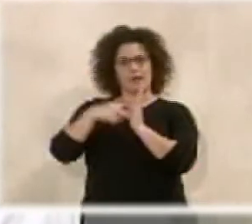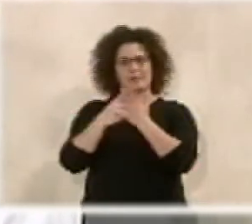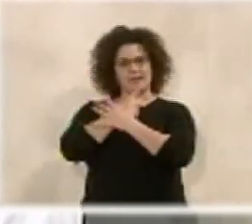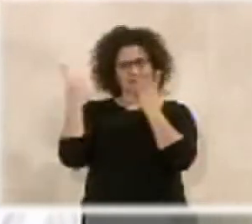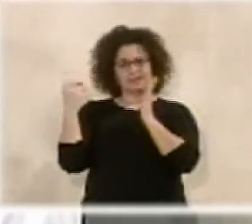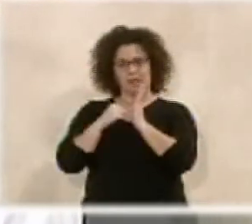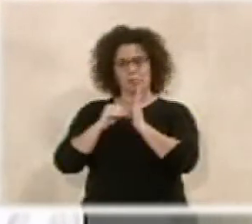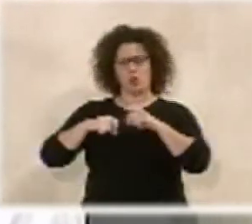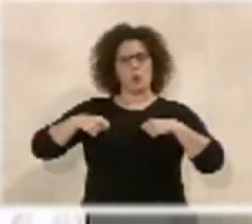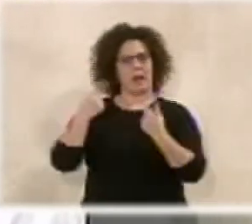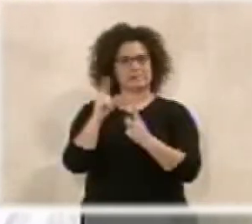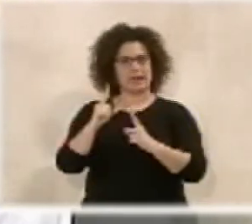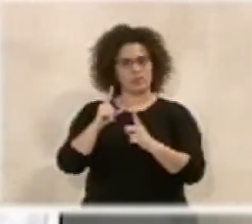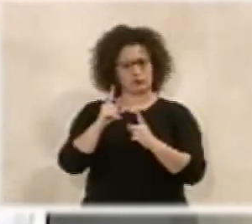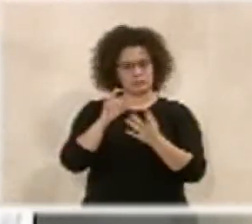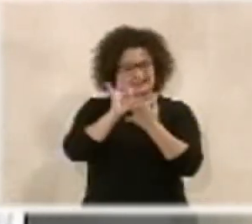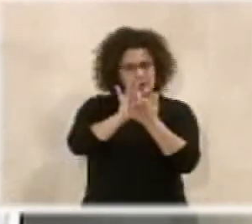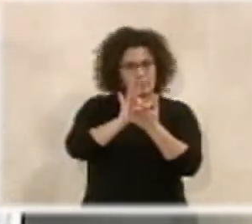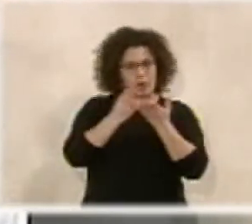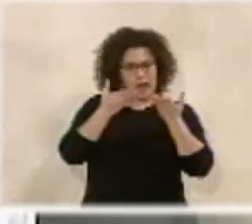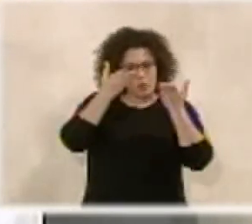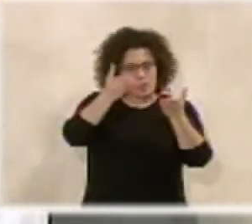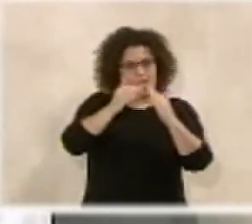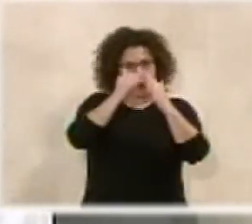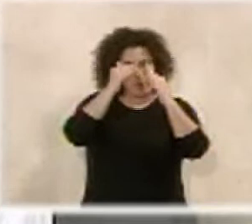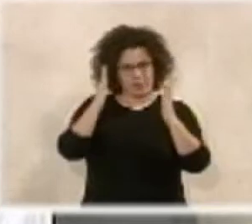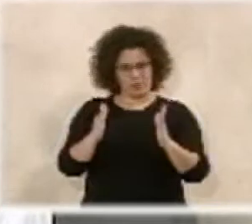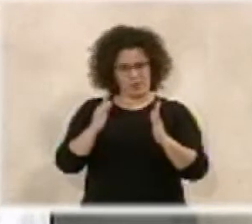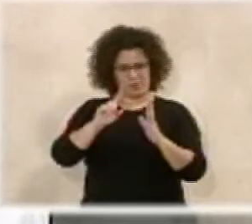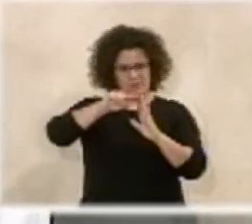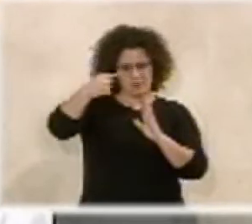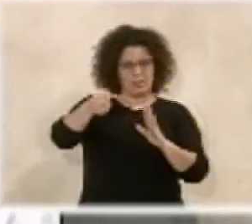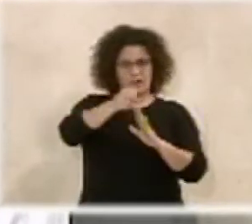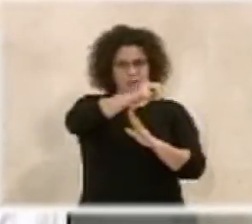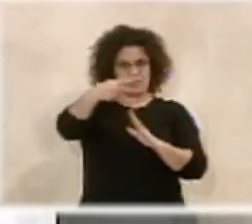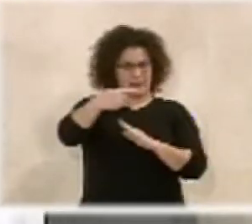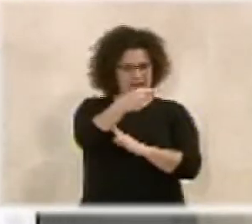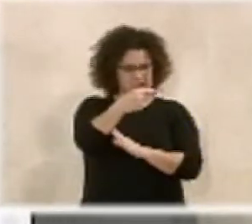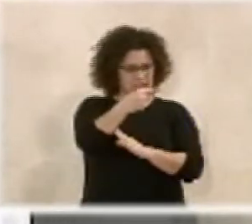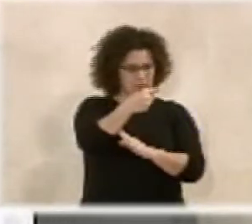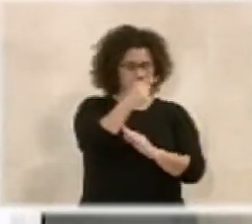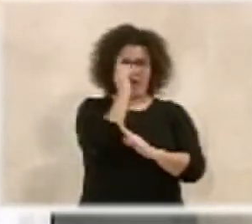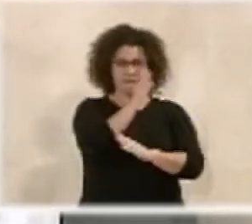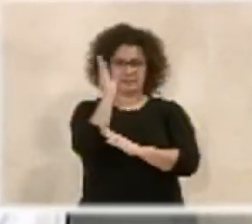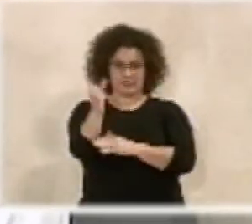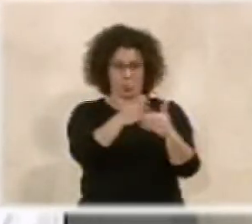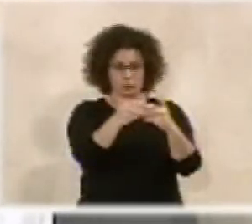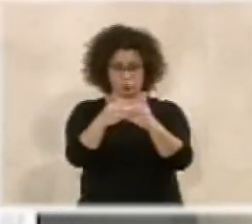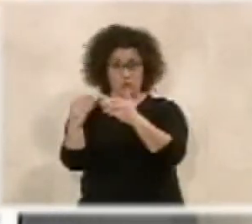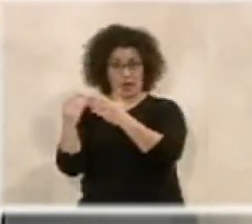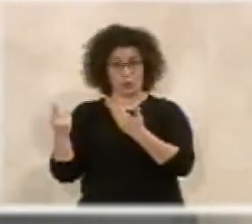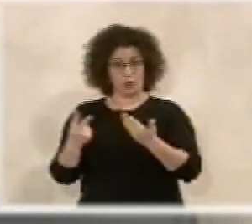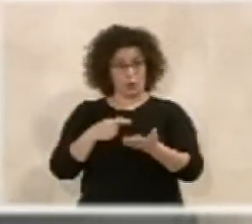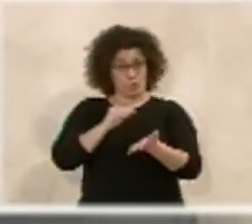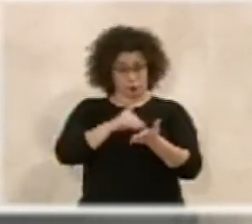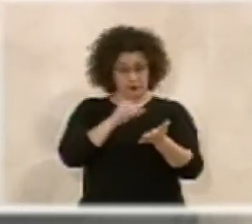ayuda a domicilio en Almería, con la repercusión negativa que tiene para los usuarios, ya que cuando le llega a muchos de